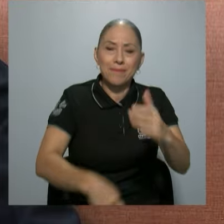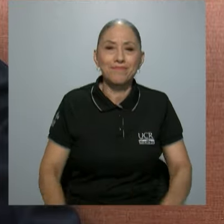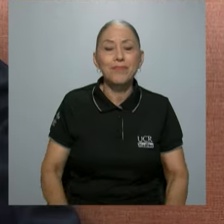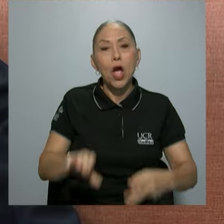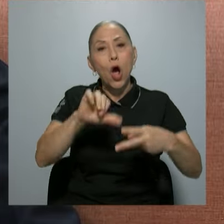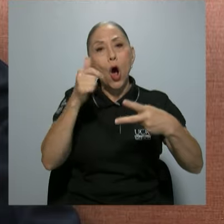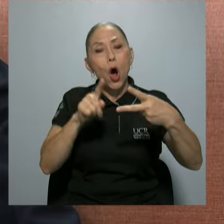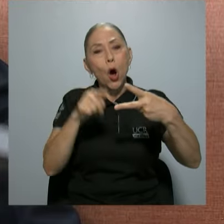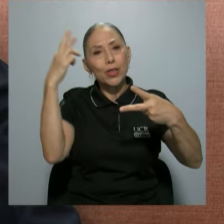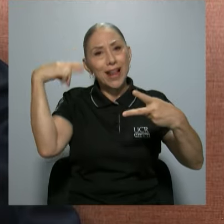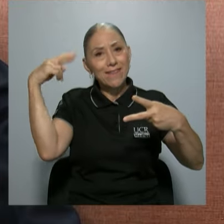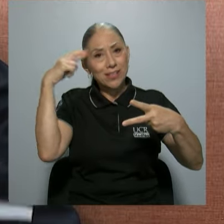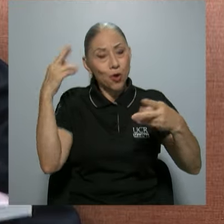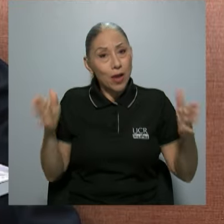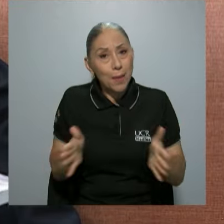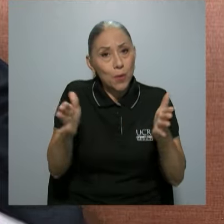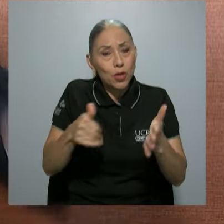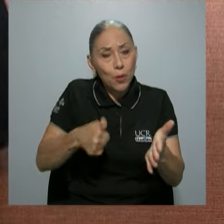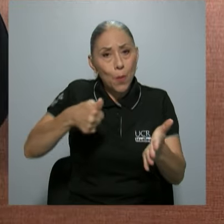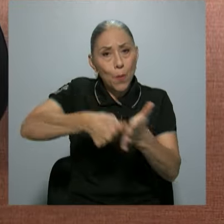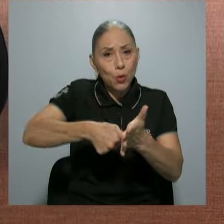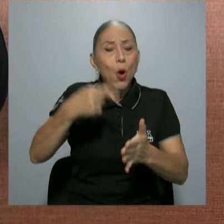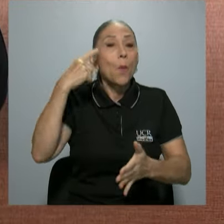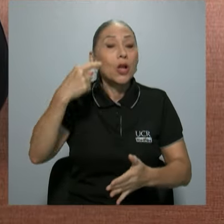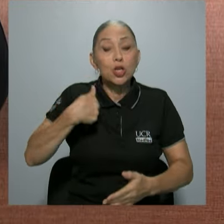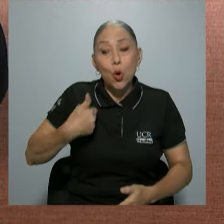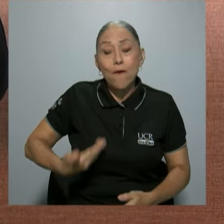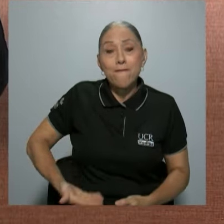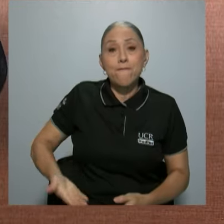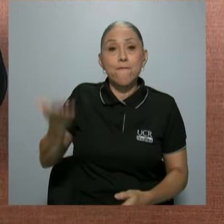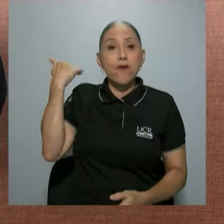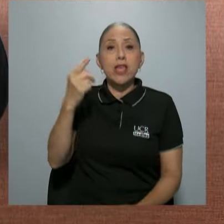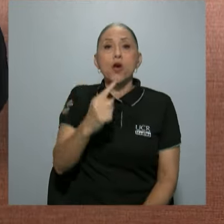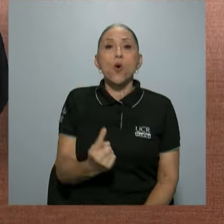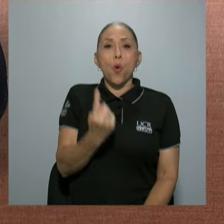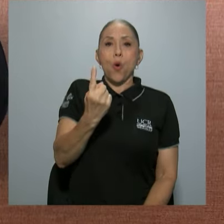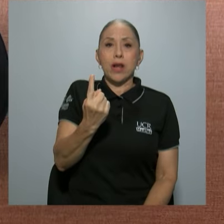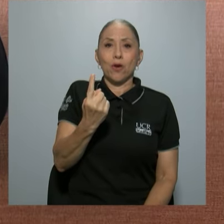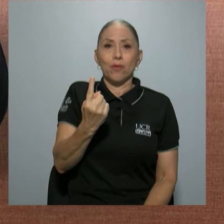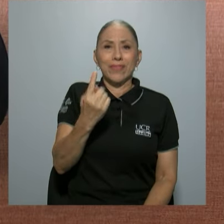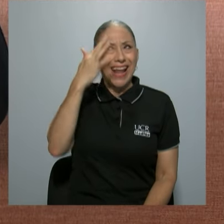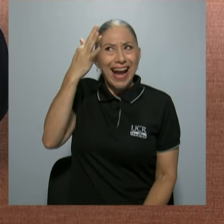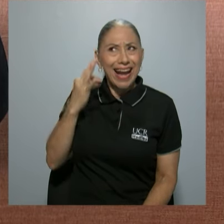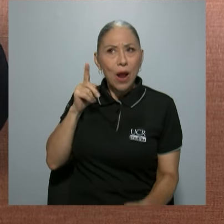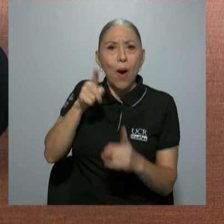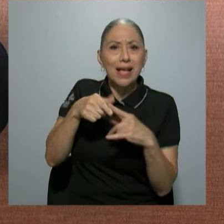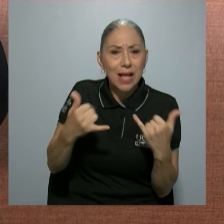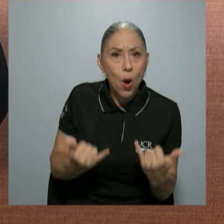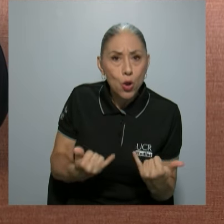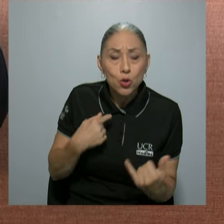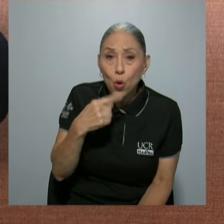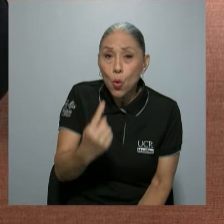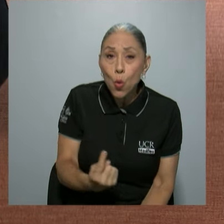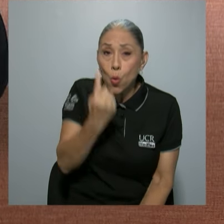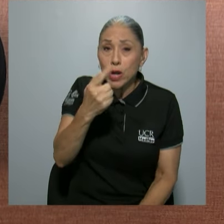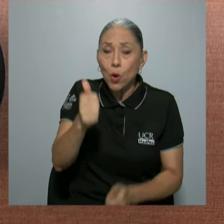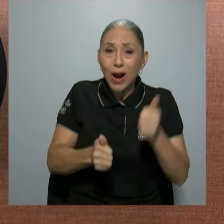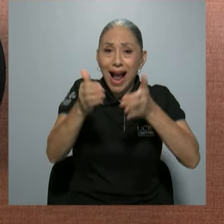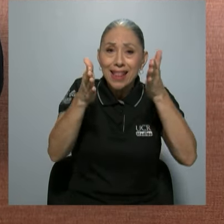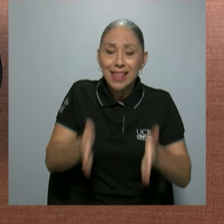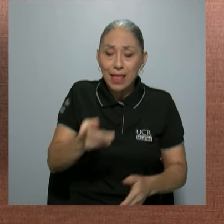motivado ese voto es porque fui el único, y creo que a hoy soy el único candidato presidencial